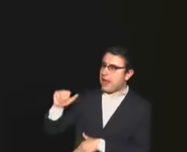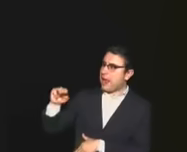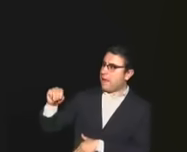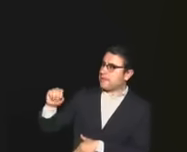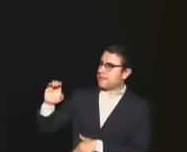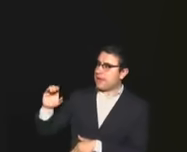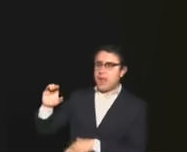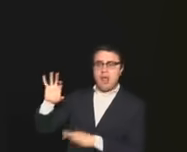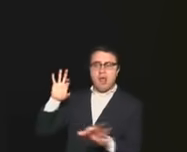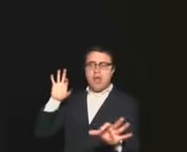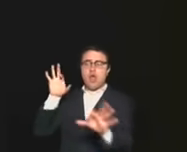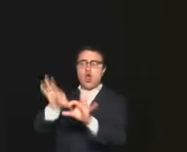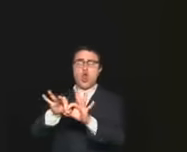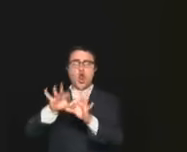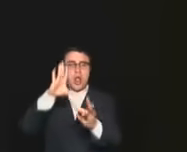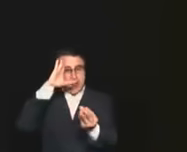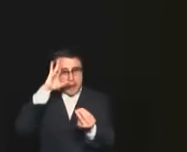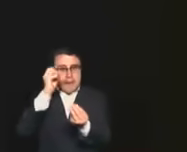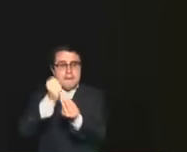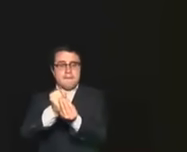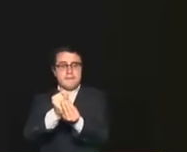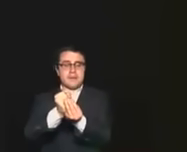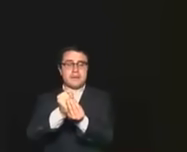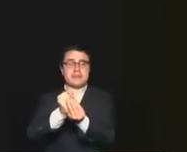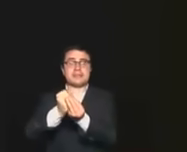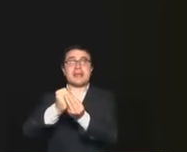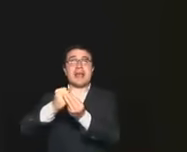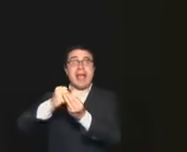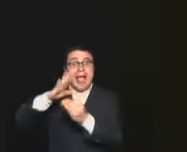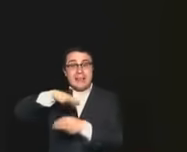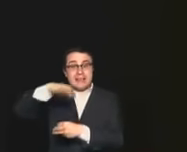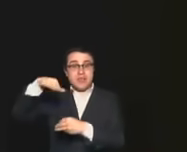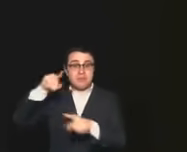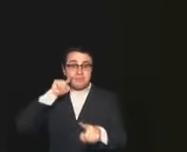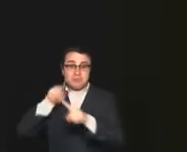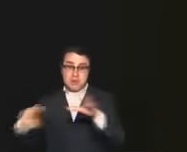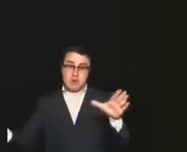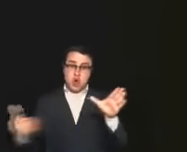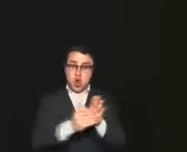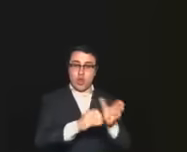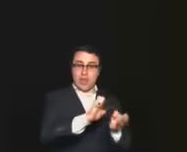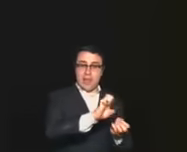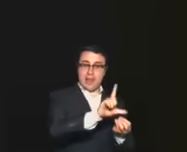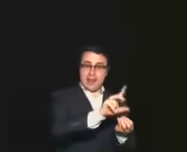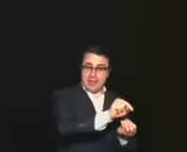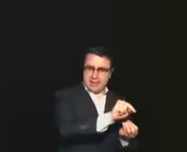con la autodefensa del Golfo para acabar con el ELN. Todas son